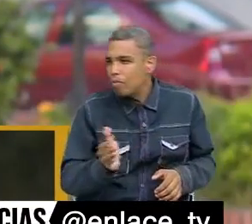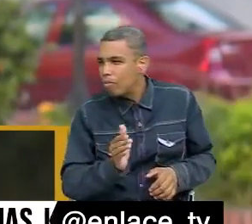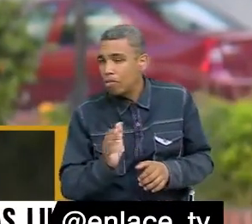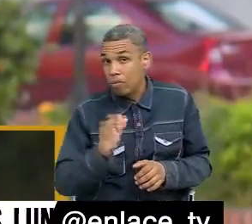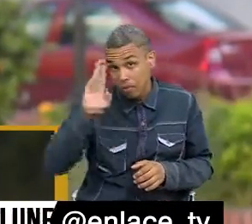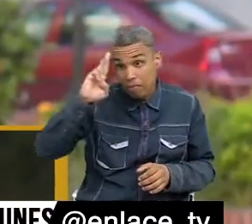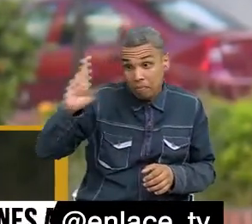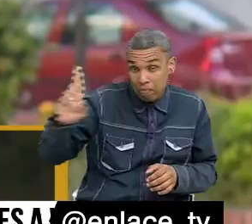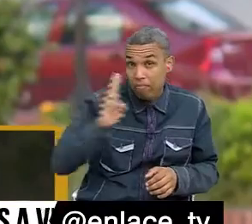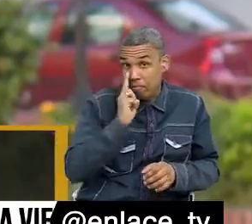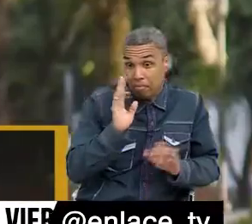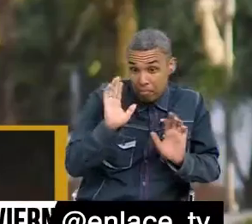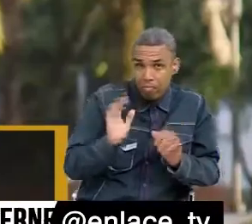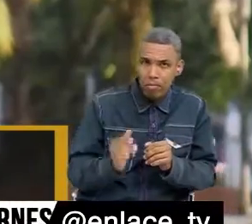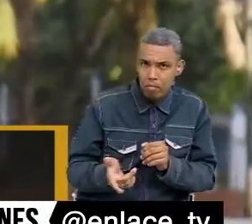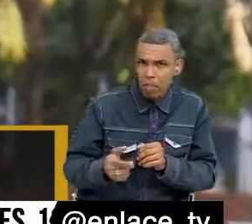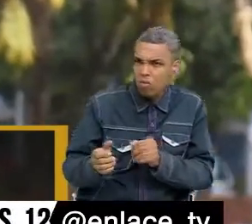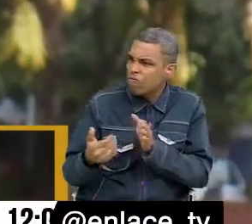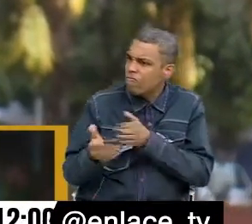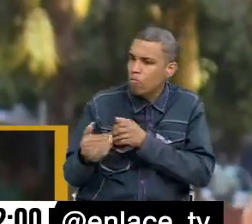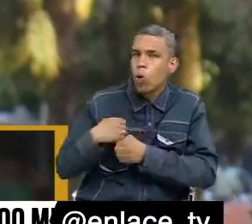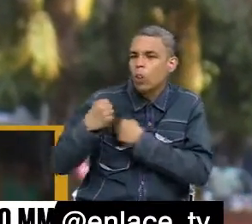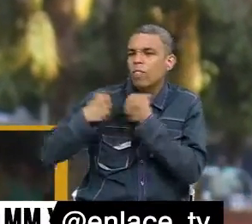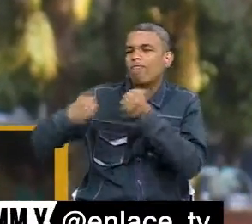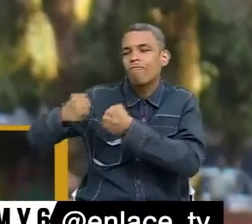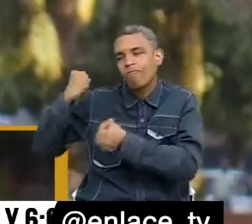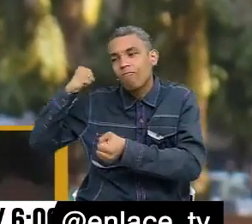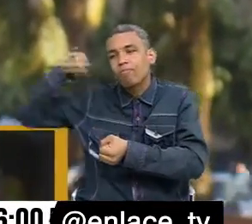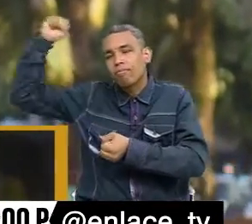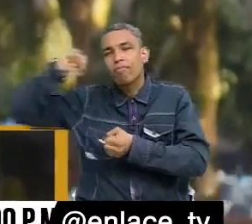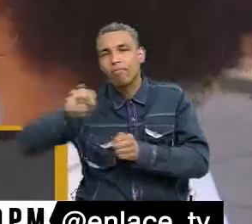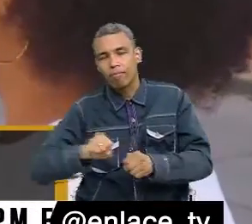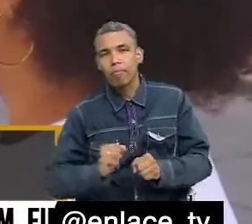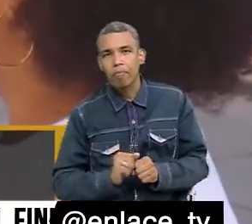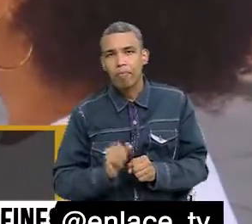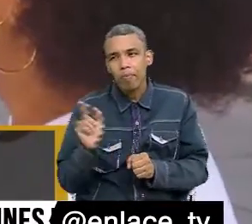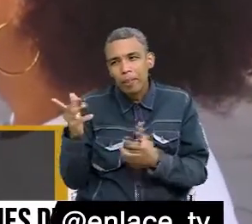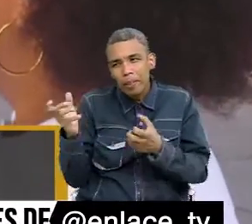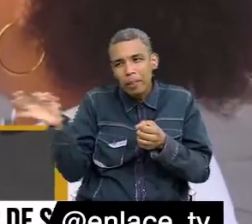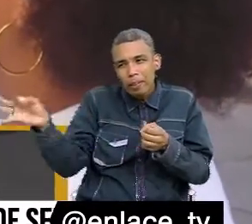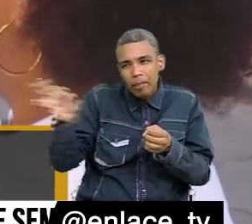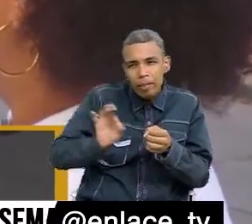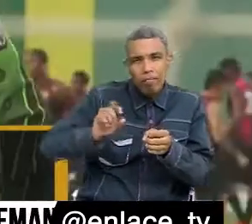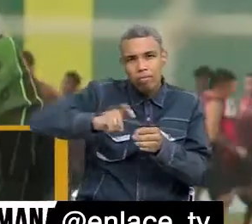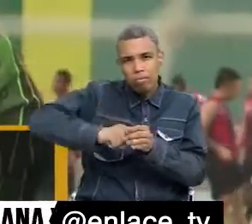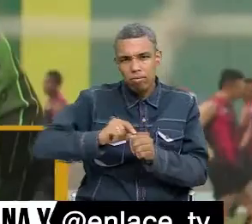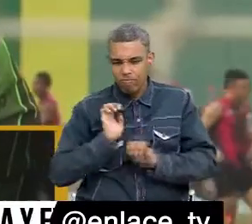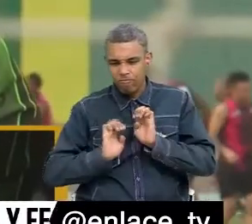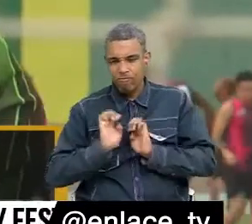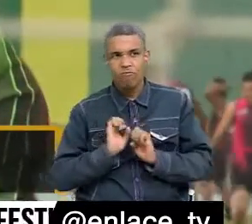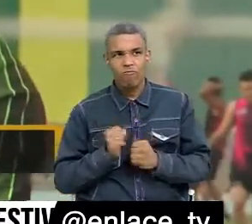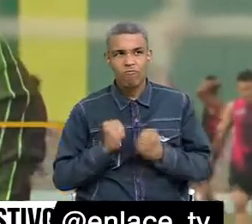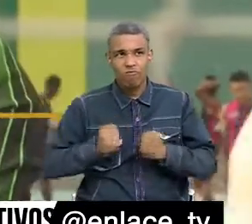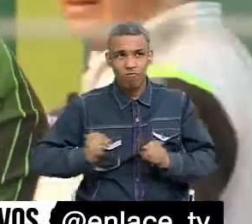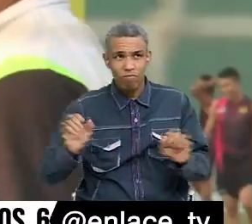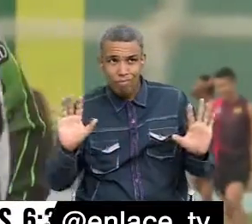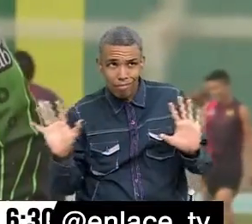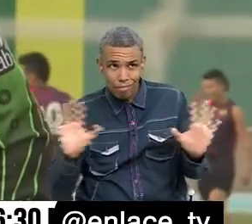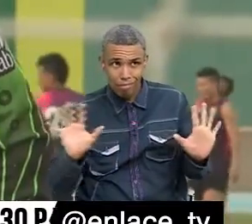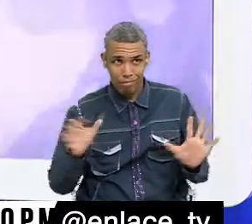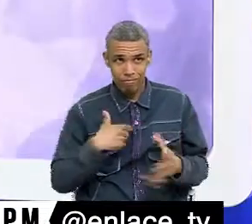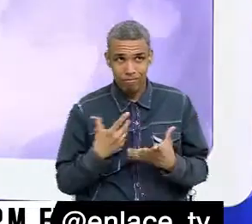y agrediéndolos con la pelota. Con Ramírez se busca consolidar la defensa del equipo petrolero al lado del guardametas Ricardo